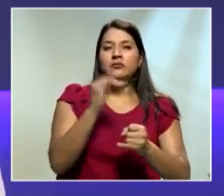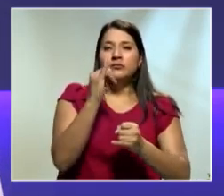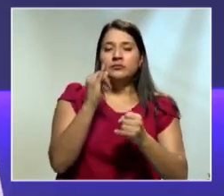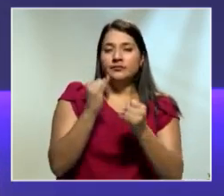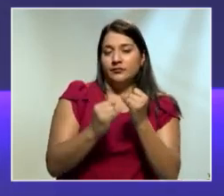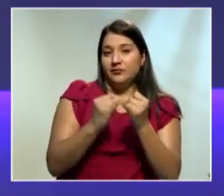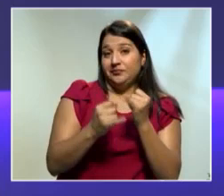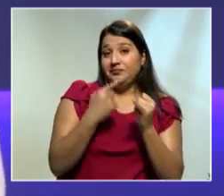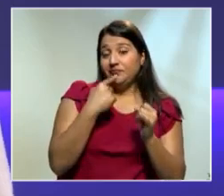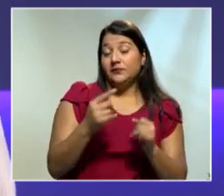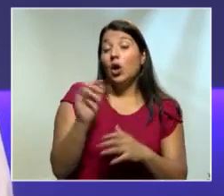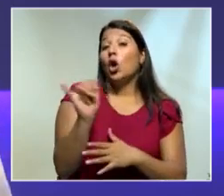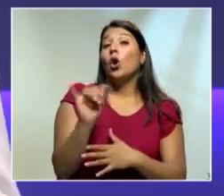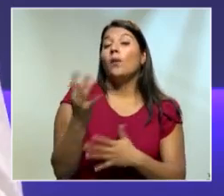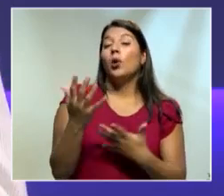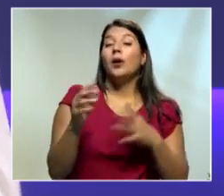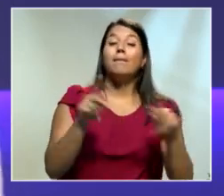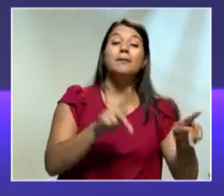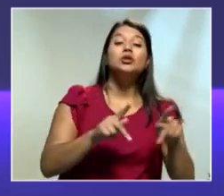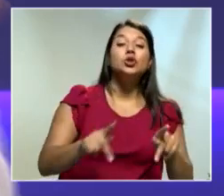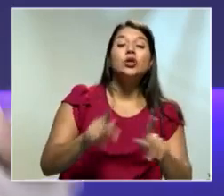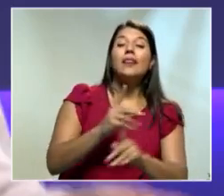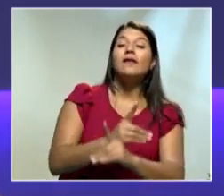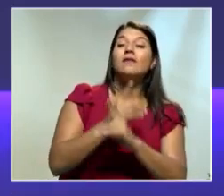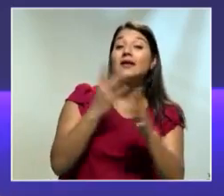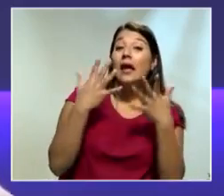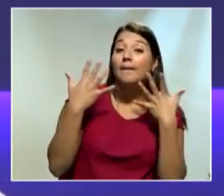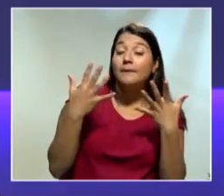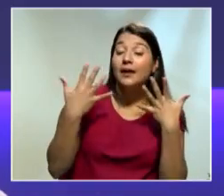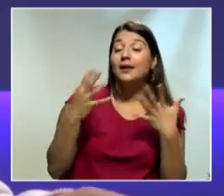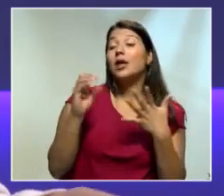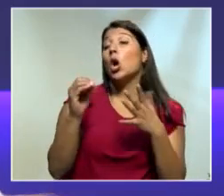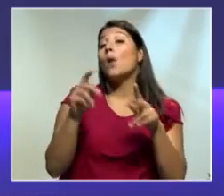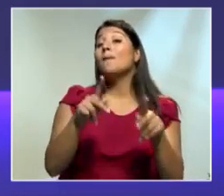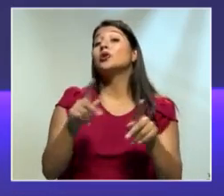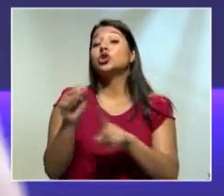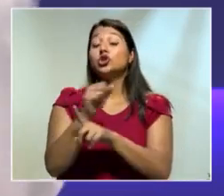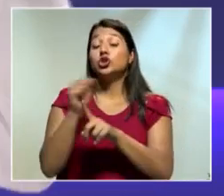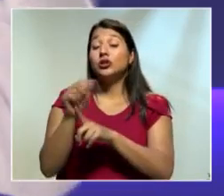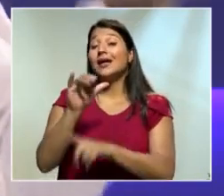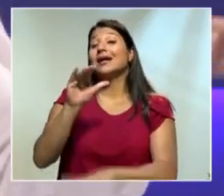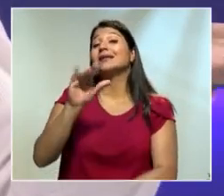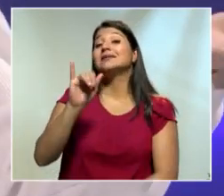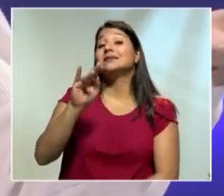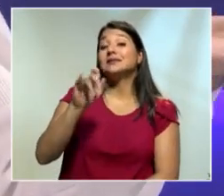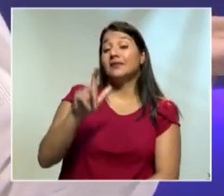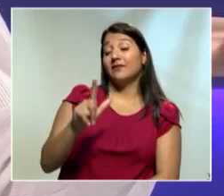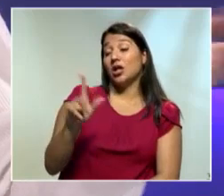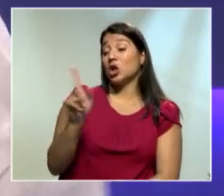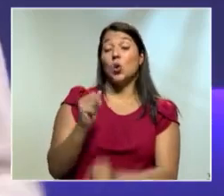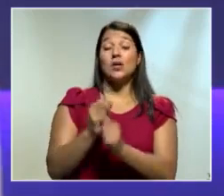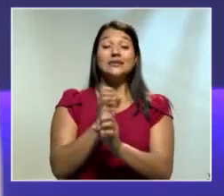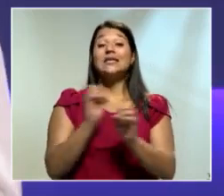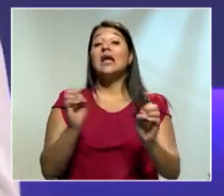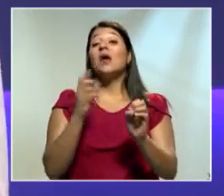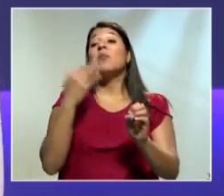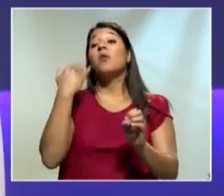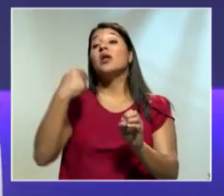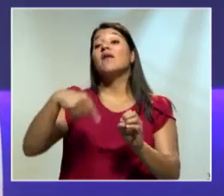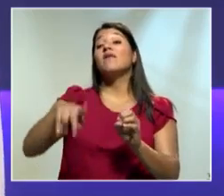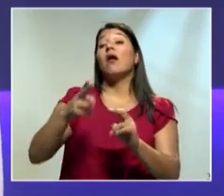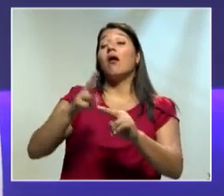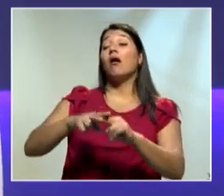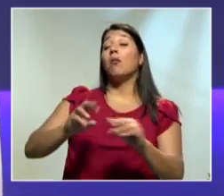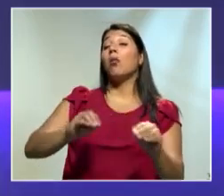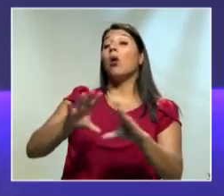dicen como que los activistas o las personas desde sociedad civil no hacen nada porque solamente quienes toman decisiones hacen cosas. Pero